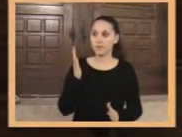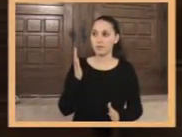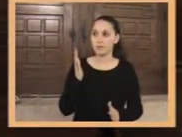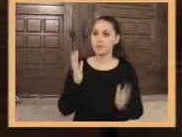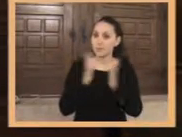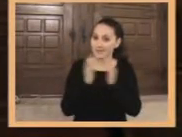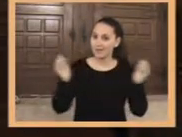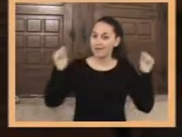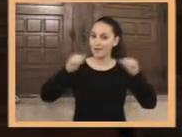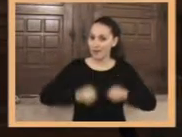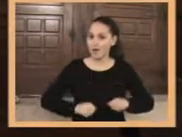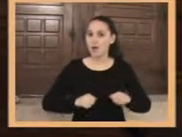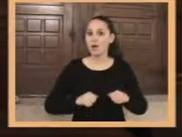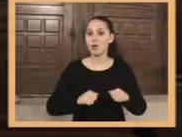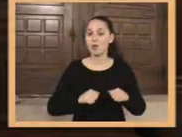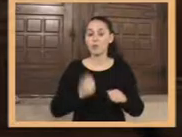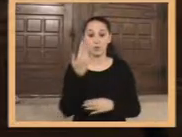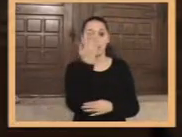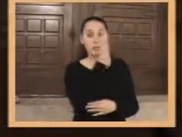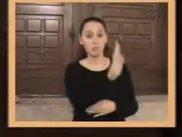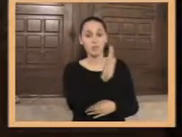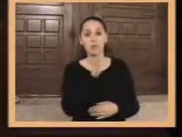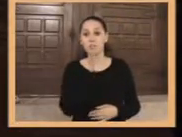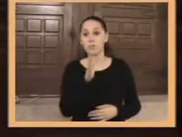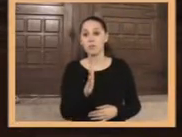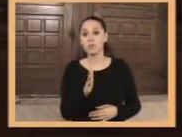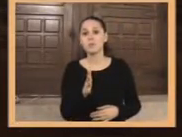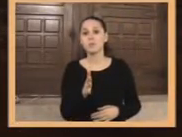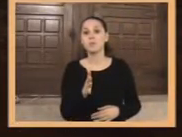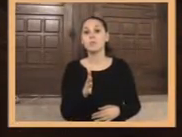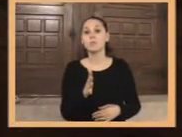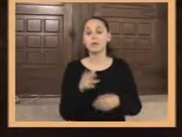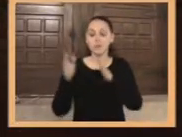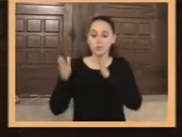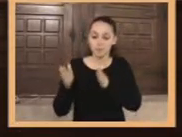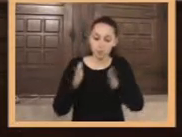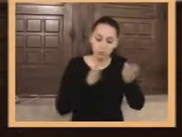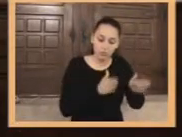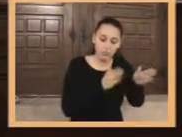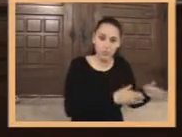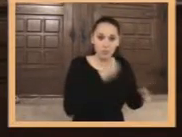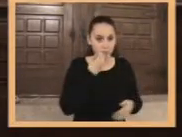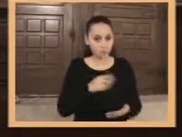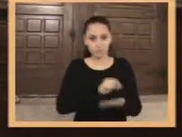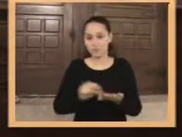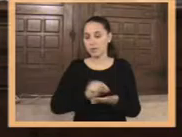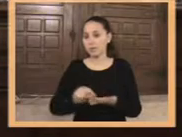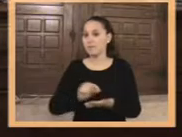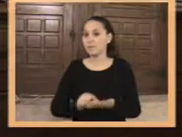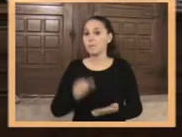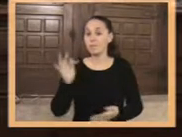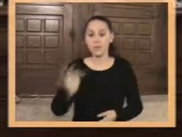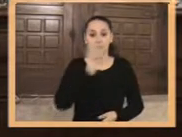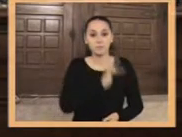el acuerdo definitivo que tiene la moción, porque cronológicamente está muy bien redactada y es el momento en el que toca ahora el